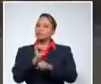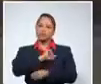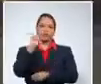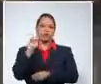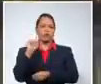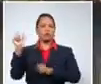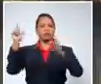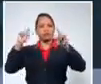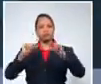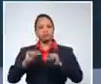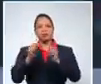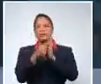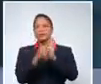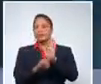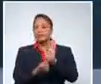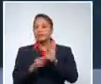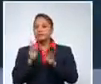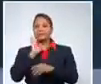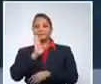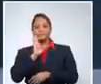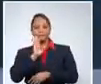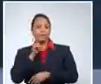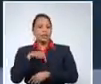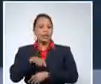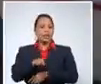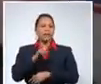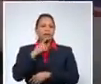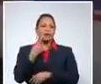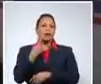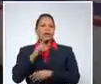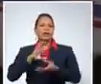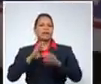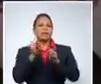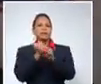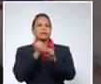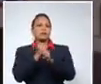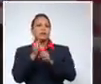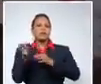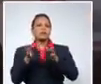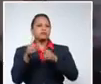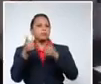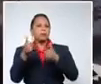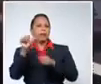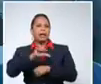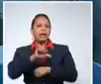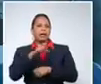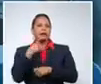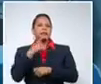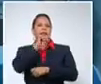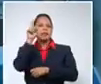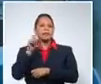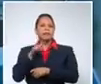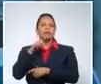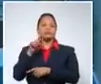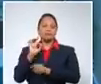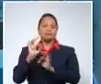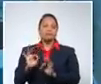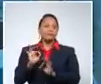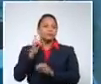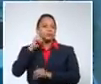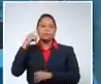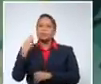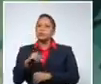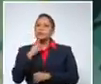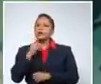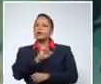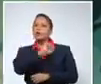los índices de infección por la enfermedad hasta hoy. ¿Qué estrategia no está funcionando? Esa es la pregunta de orden, sin desconocer que lograr